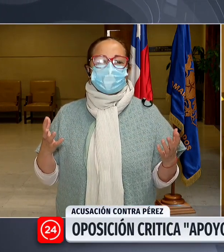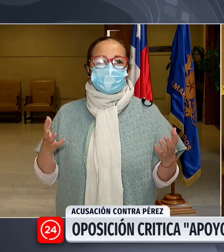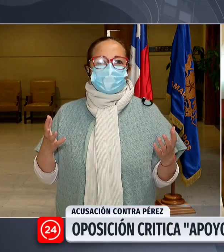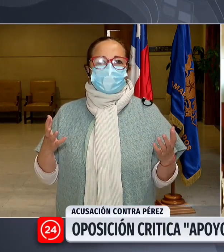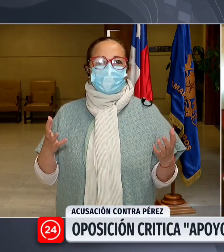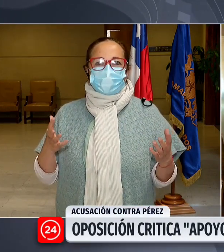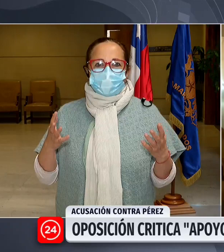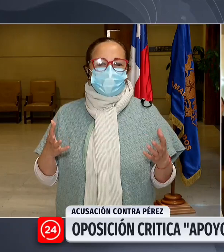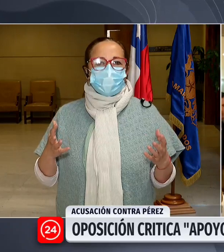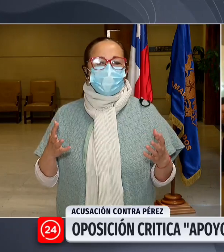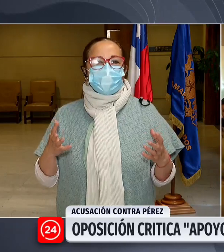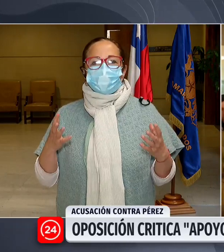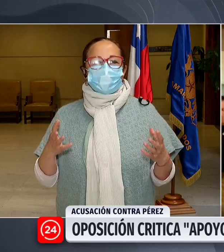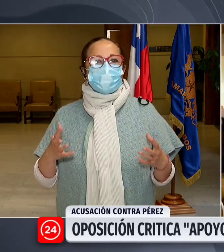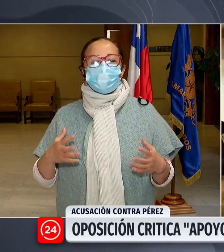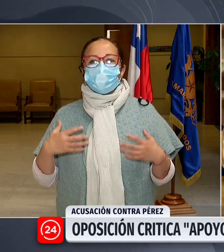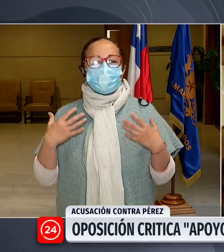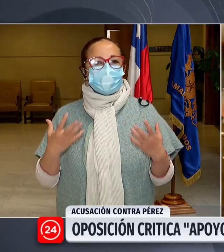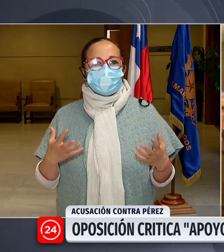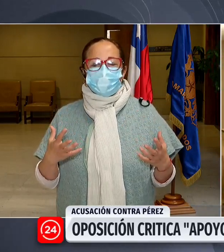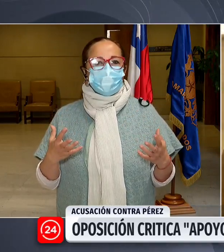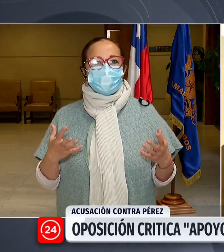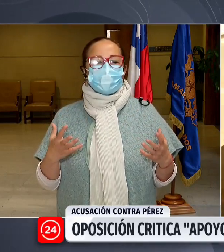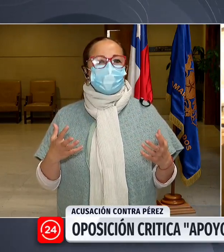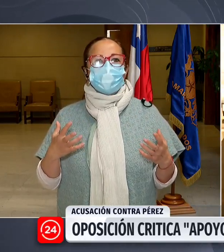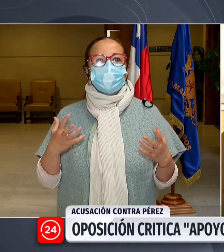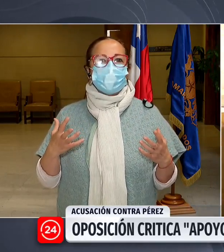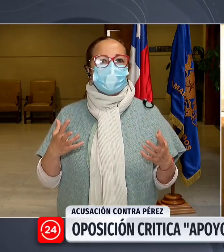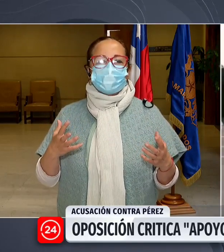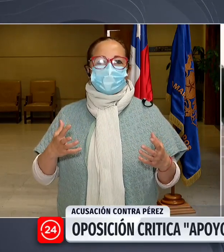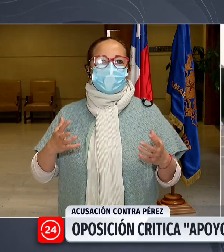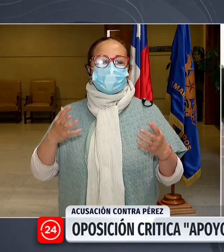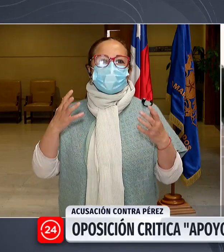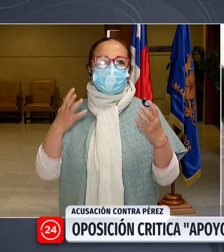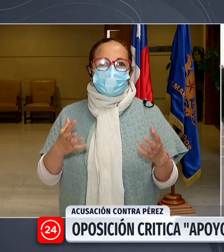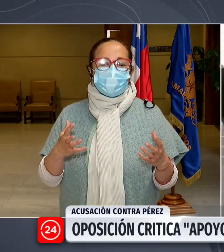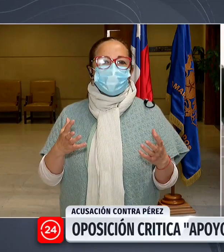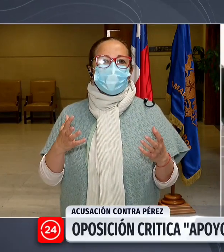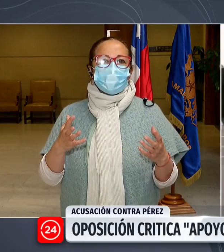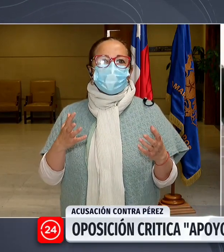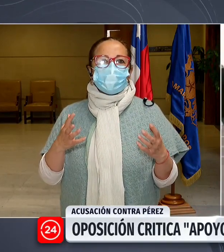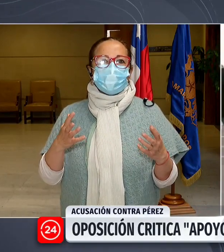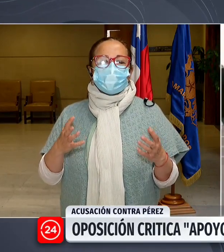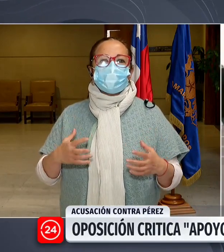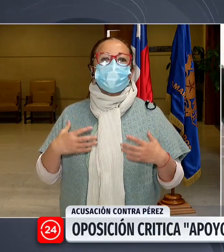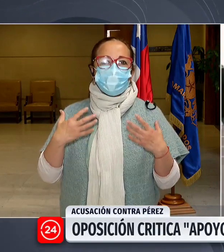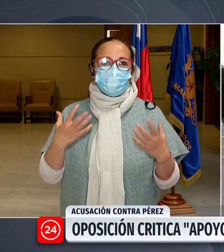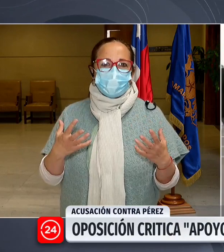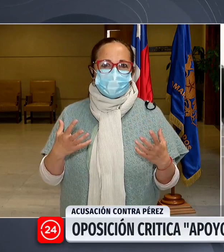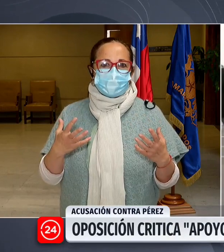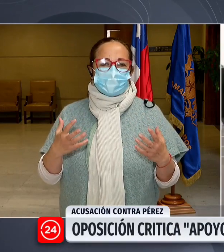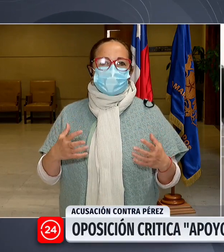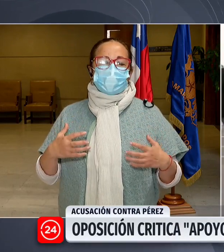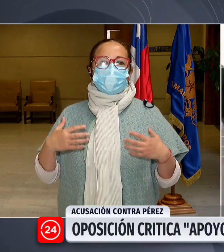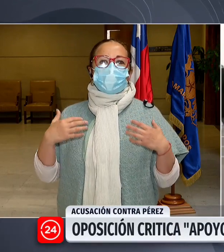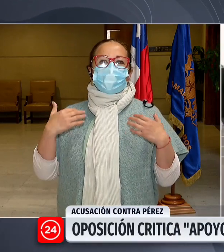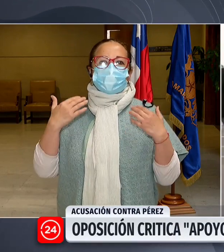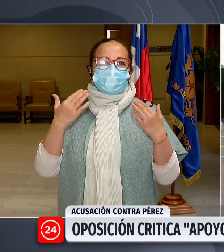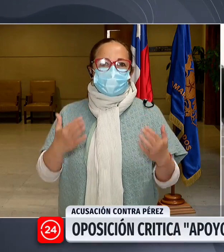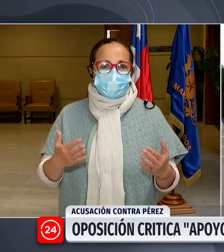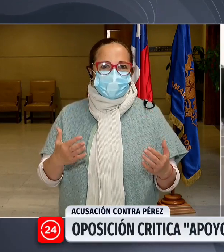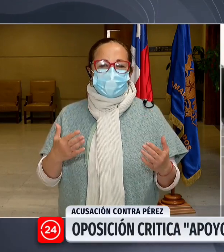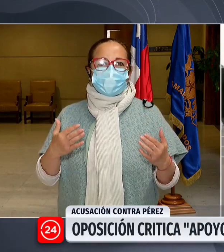Guevara. Y créeme que una de las cosas más importantes que nosotros planteábamos era el que teníamos, ¿no es cierto?, que reestructurar,